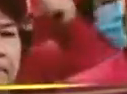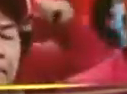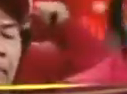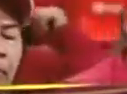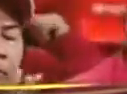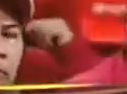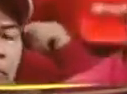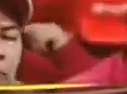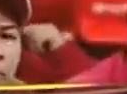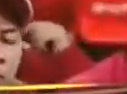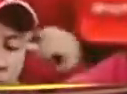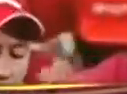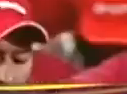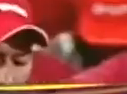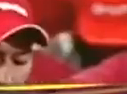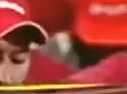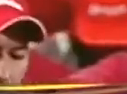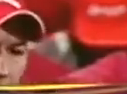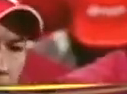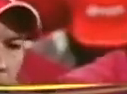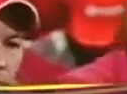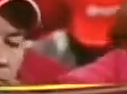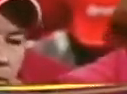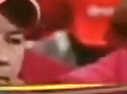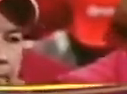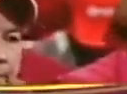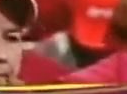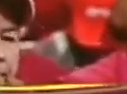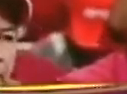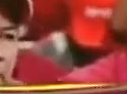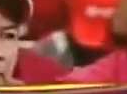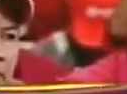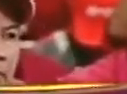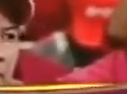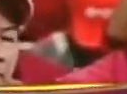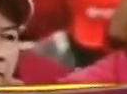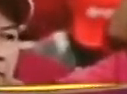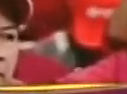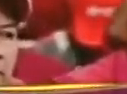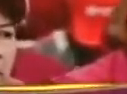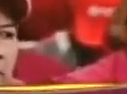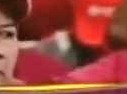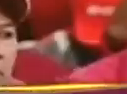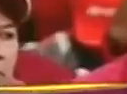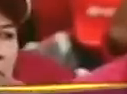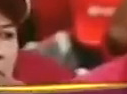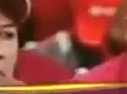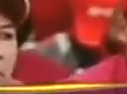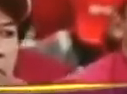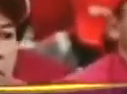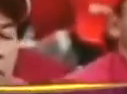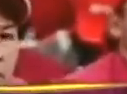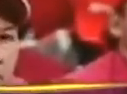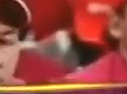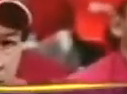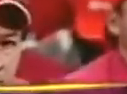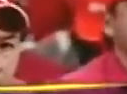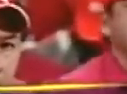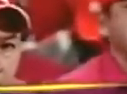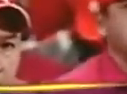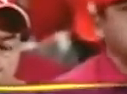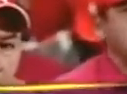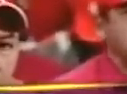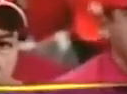No sin antes, señor presidente, querer expresar especialmente un mensaje de nuestras mujeres